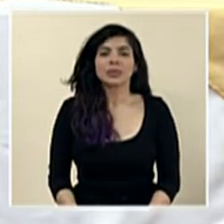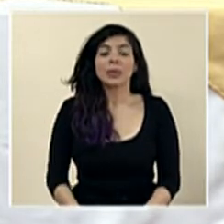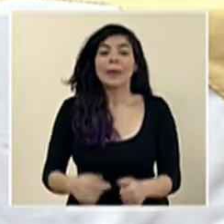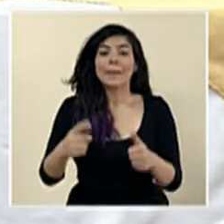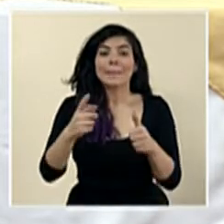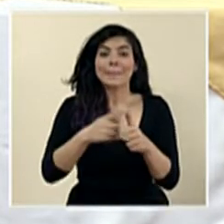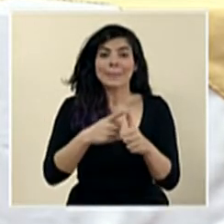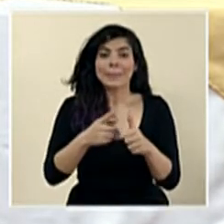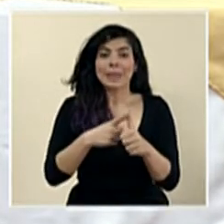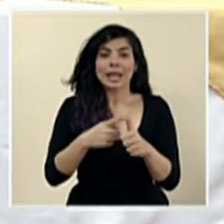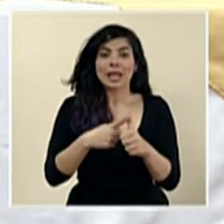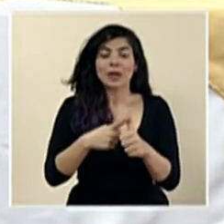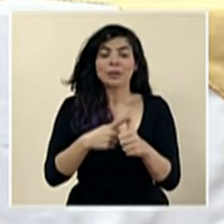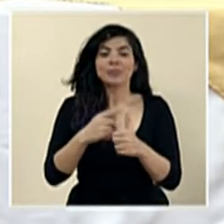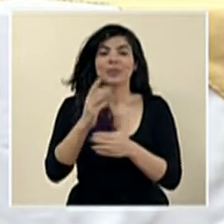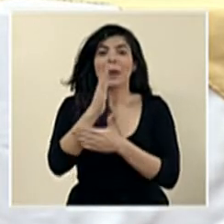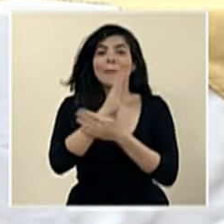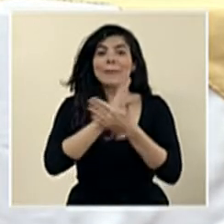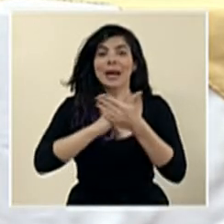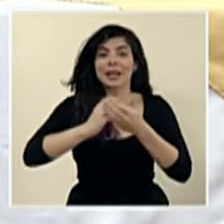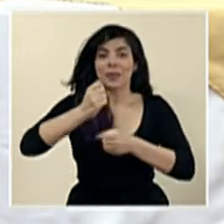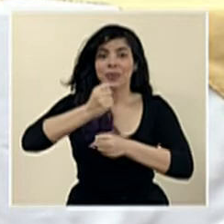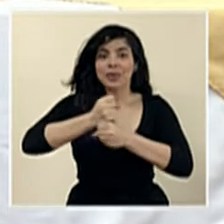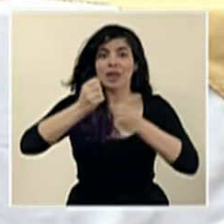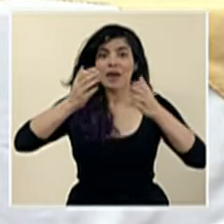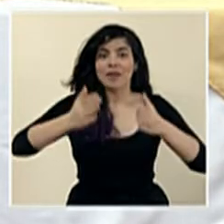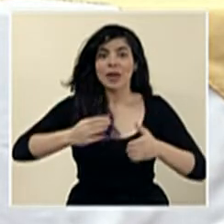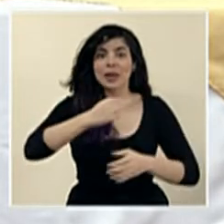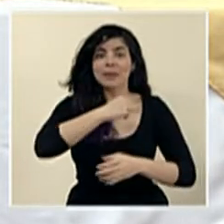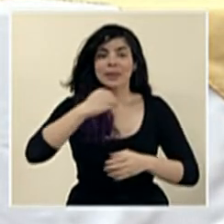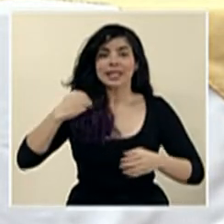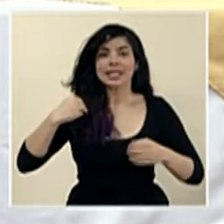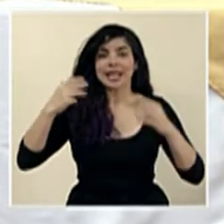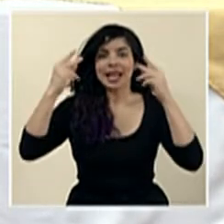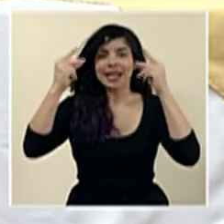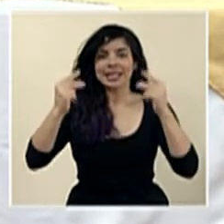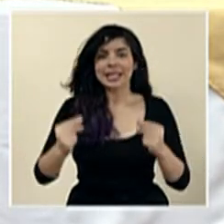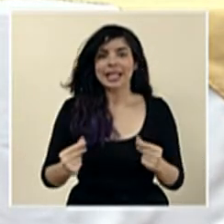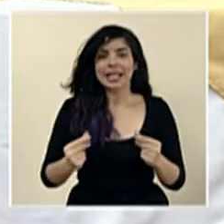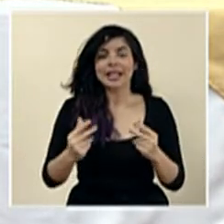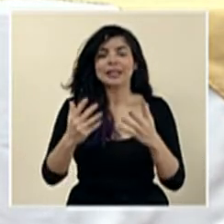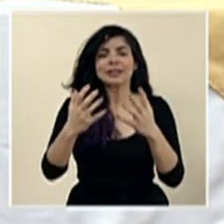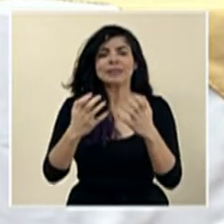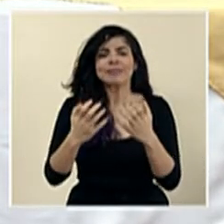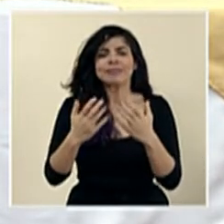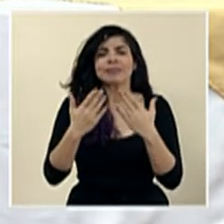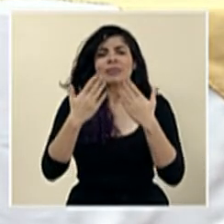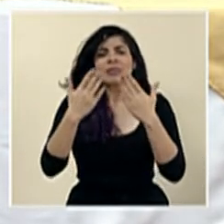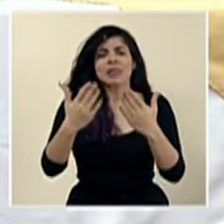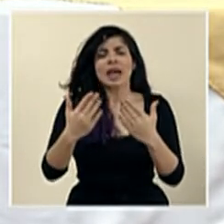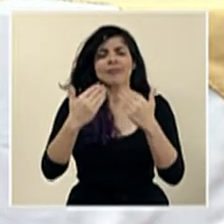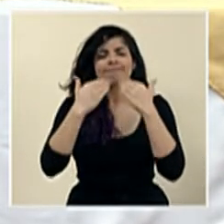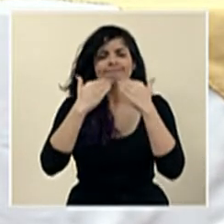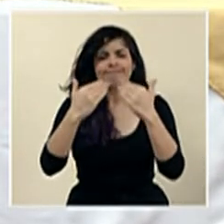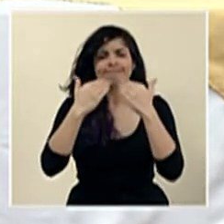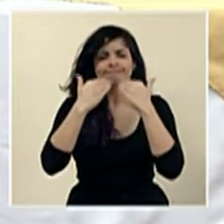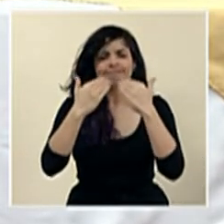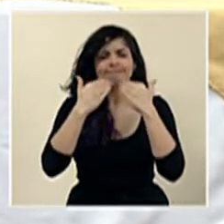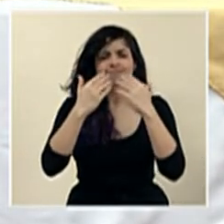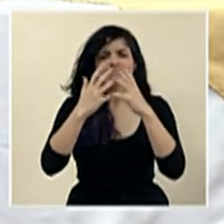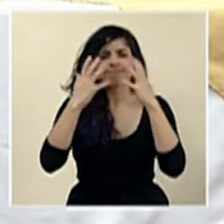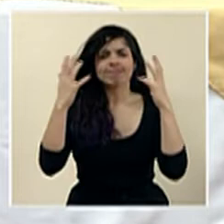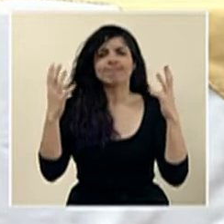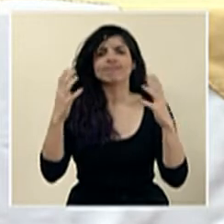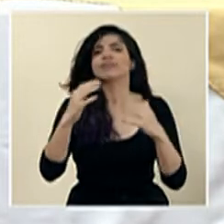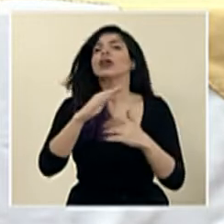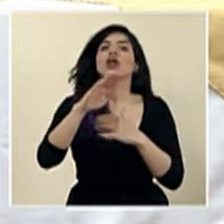Primero que todo, de parte de los funcionarios del Ministerio de Hacienda, queremos darle un gran y profundo agradecimiento